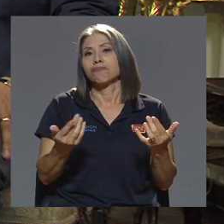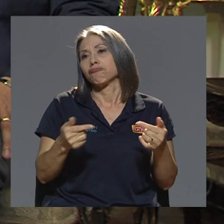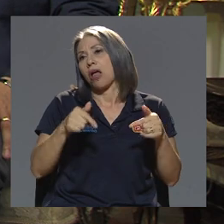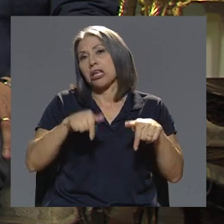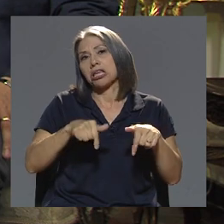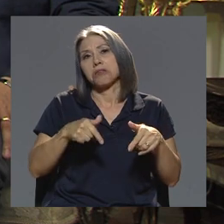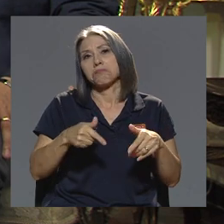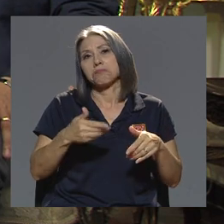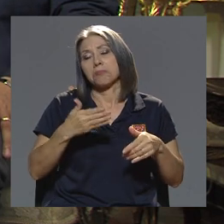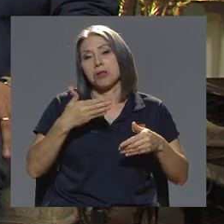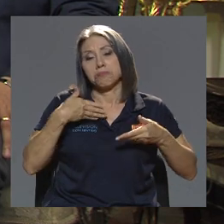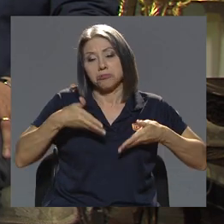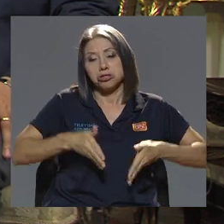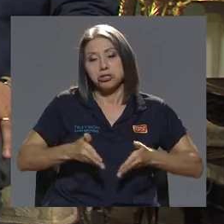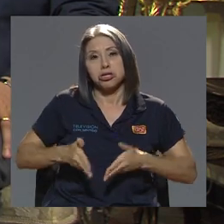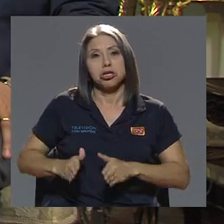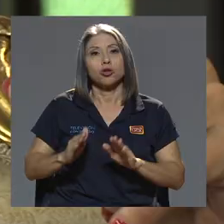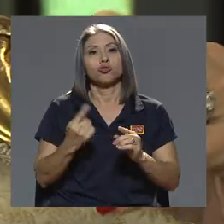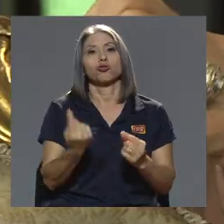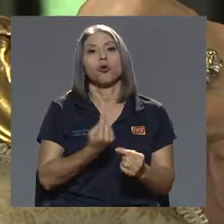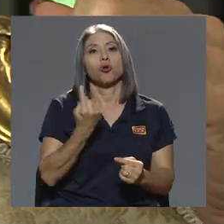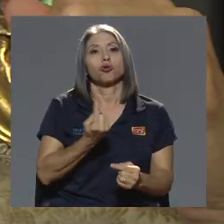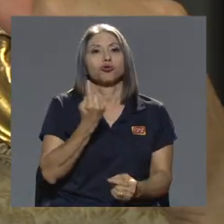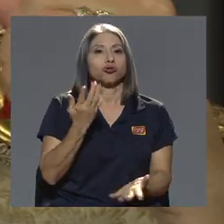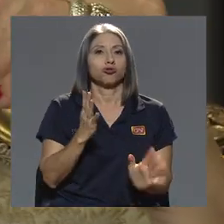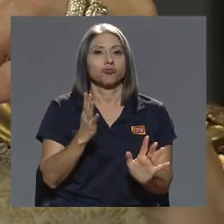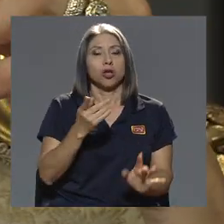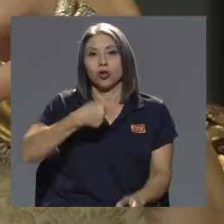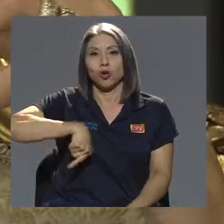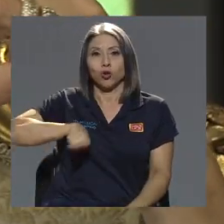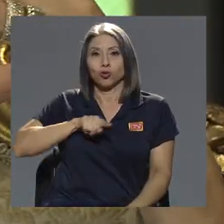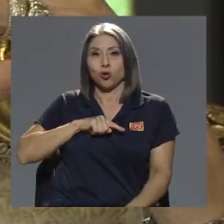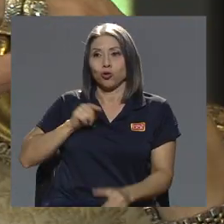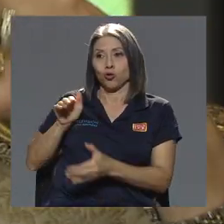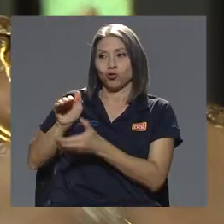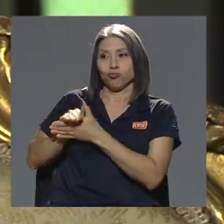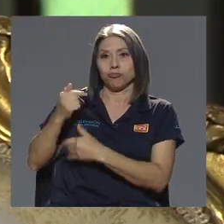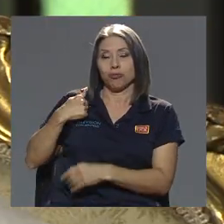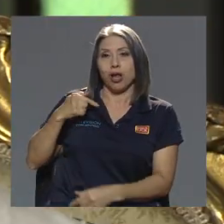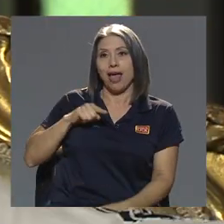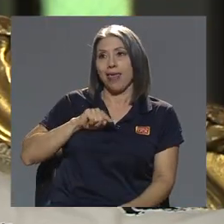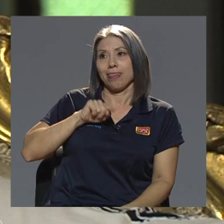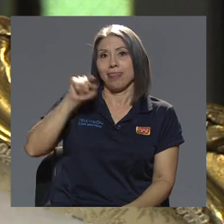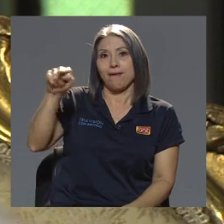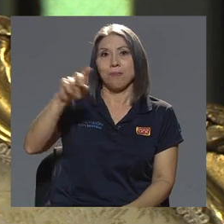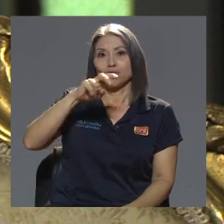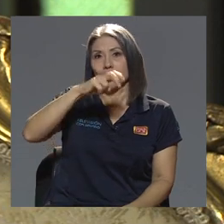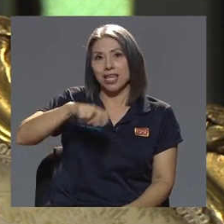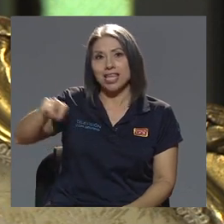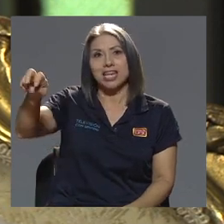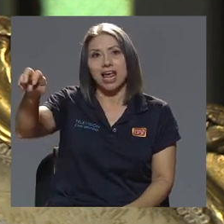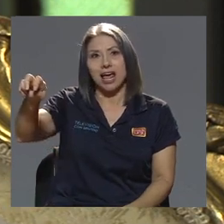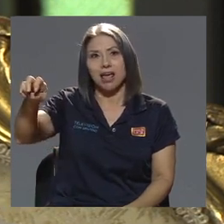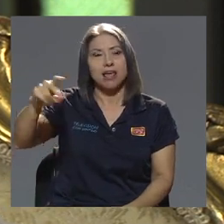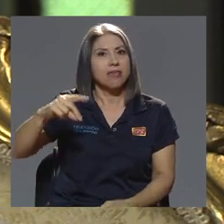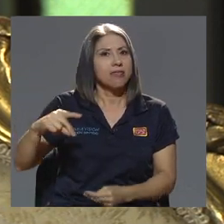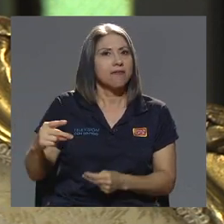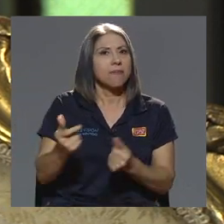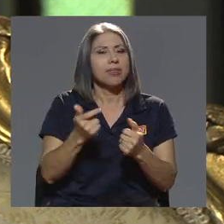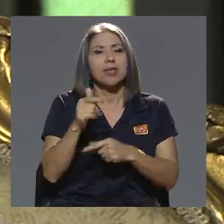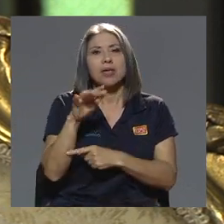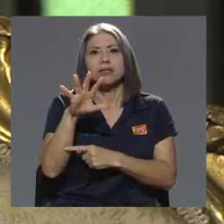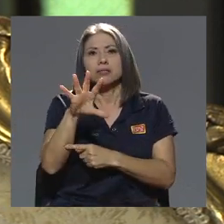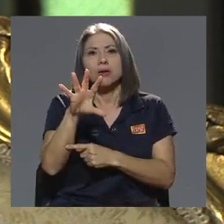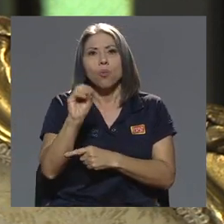estaban los chiquitos solos, nosotros andábamos de gira, y de pronto aparecían 50 motociclistas haciendo ruido con